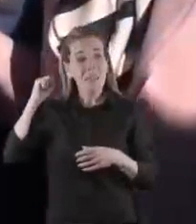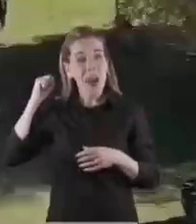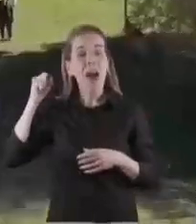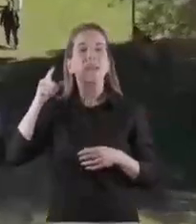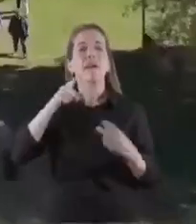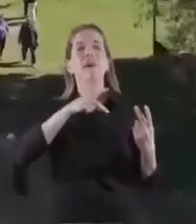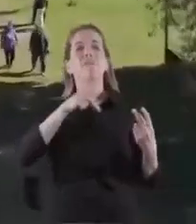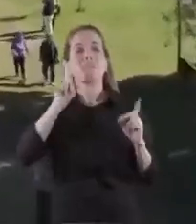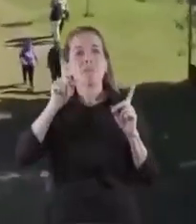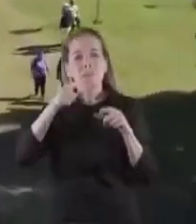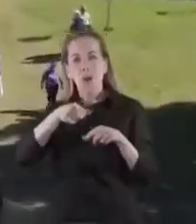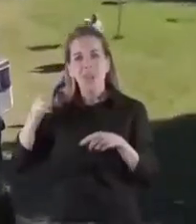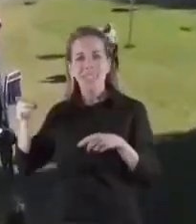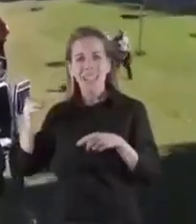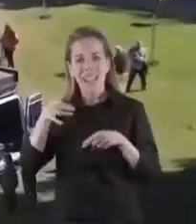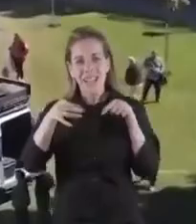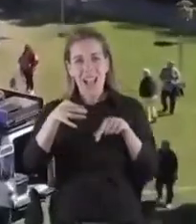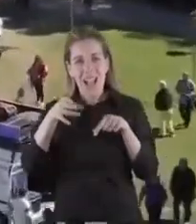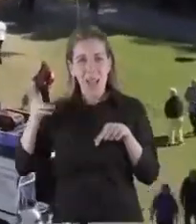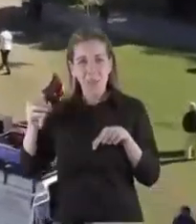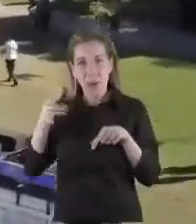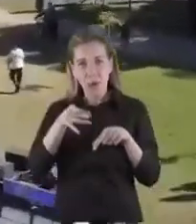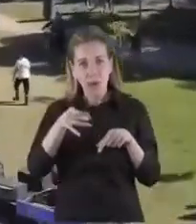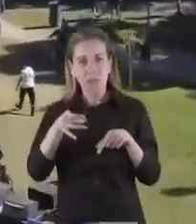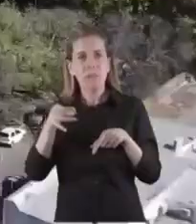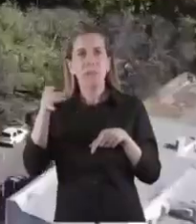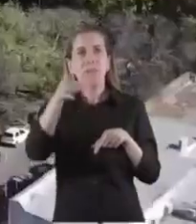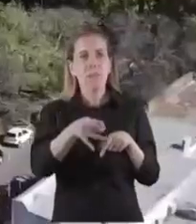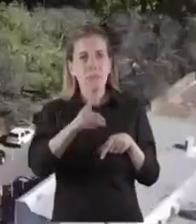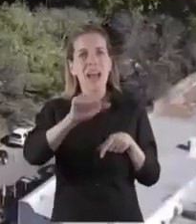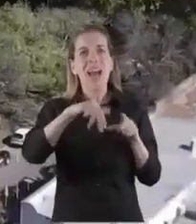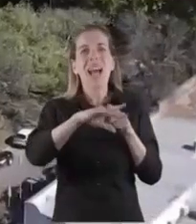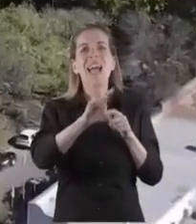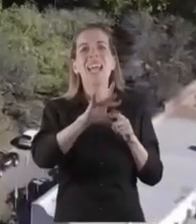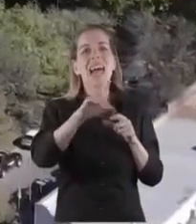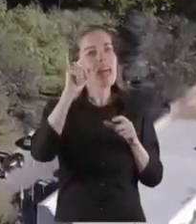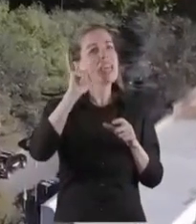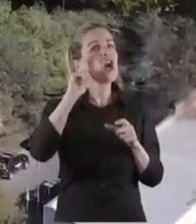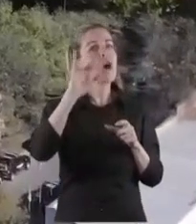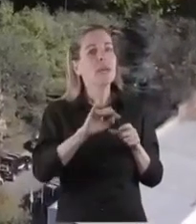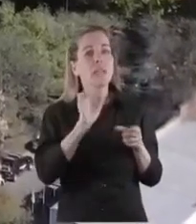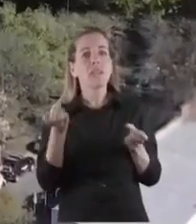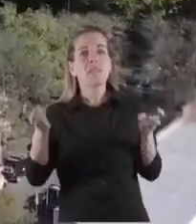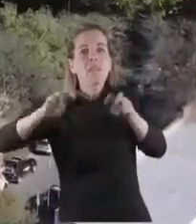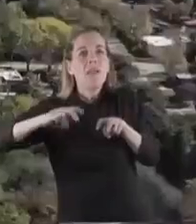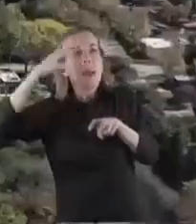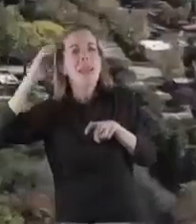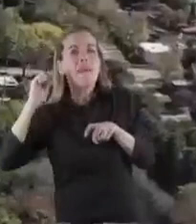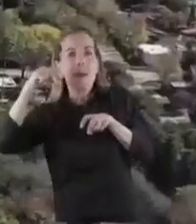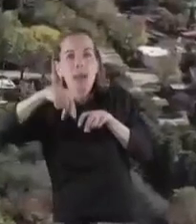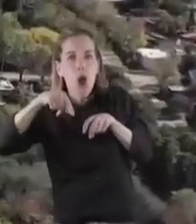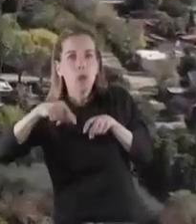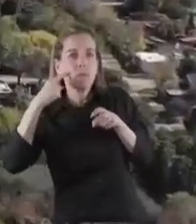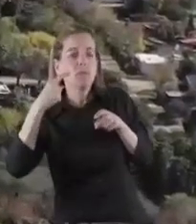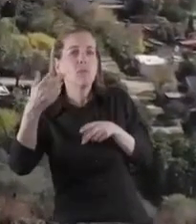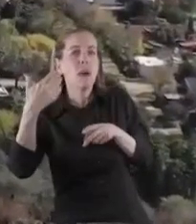entre cañada de gómez y rosario acompañado también del ministro de transporte alexis guerrera que responde también a sergio massa lo escuchamos en